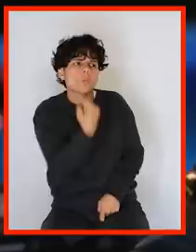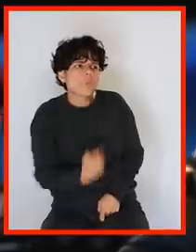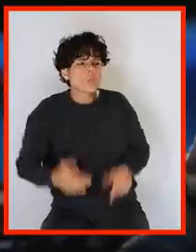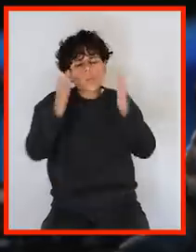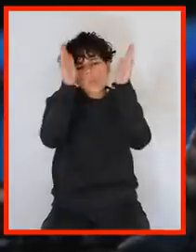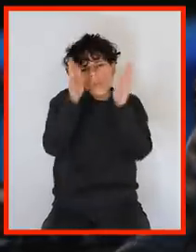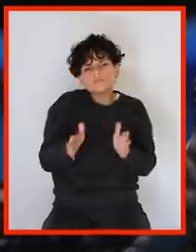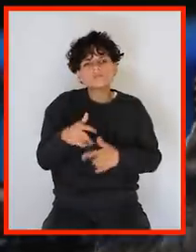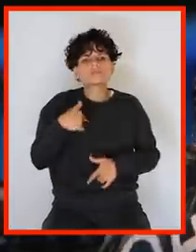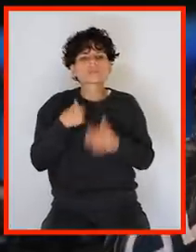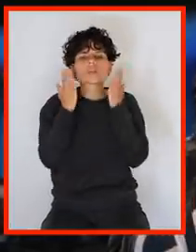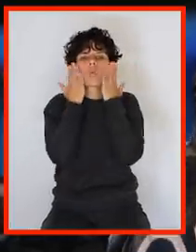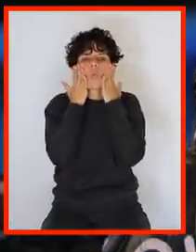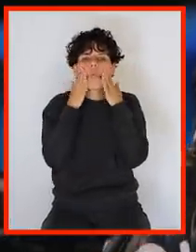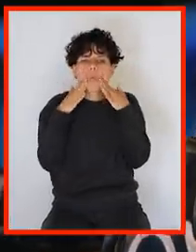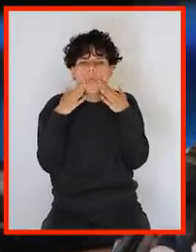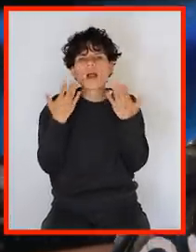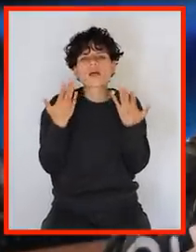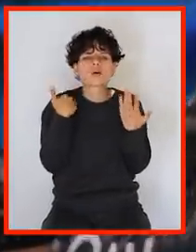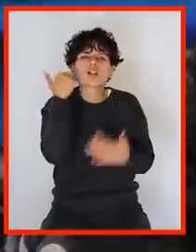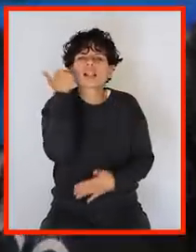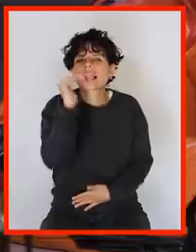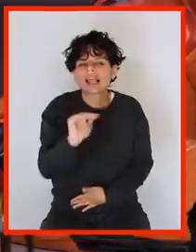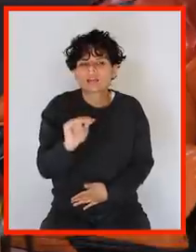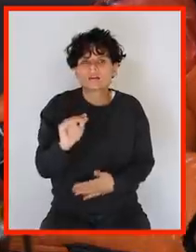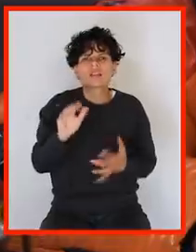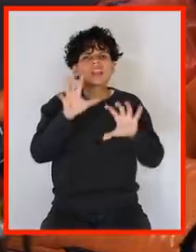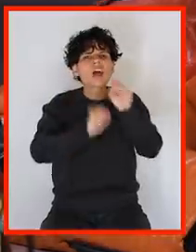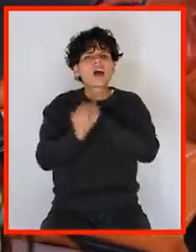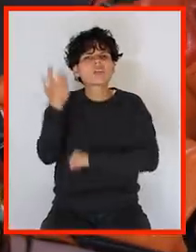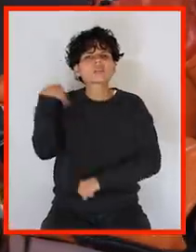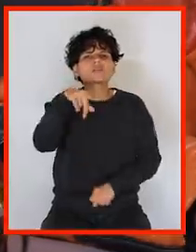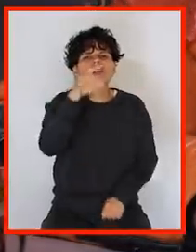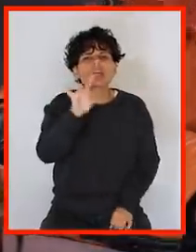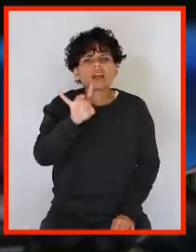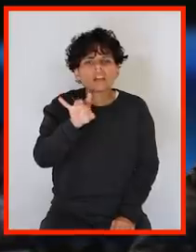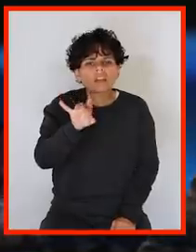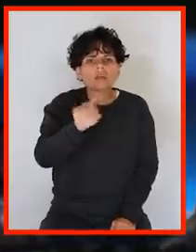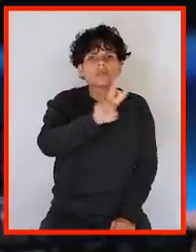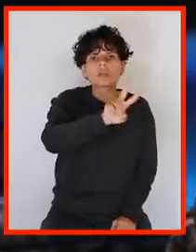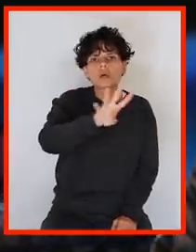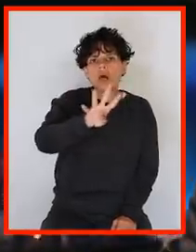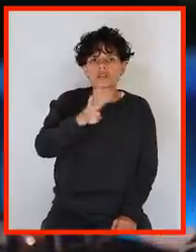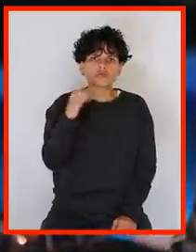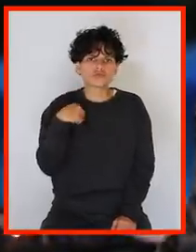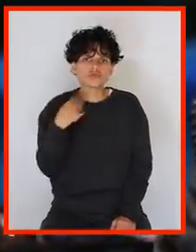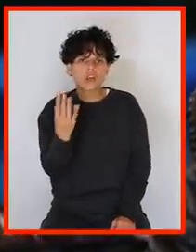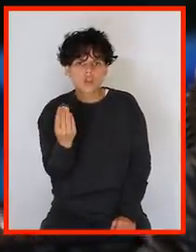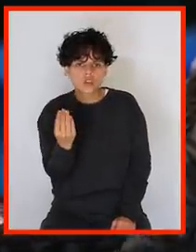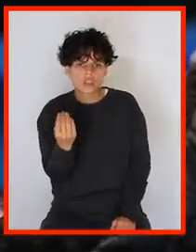flaco. Tenía como puta igual, era como más niña. ¿Cachai? Pero 10 años atrás, ¿cuántos años tenía, weón? Tengo 24, pues tenía 14.